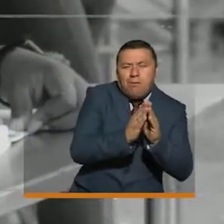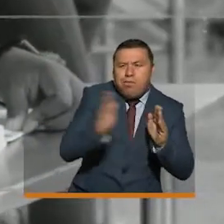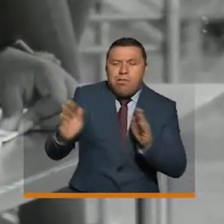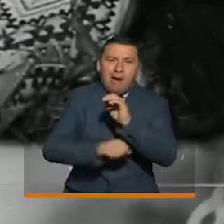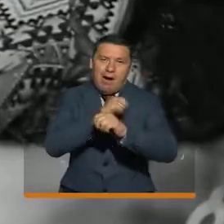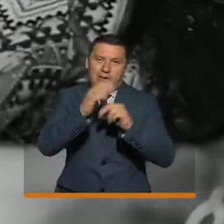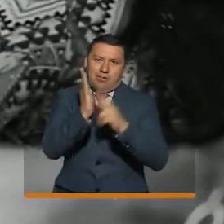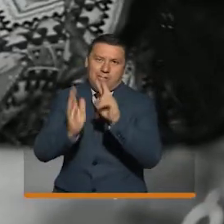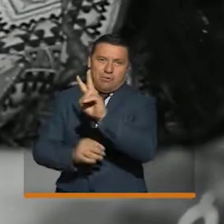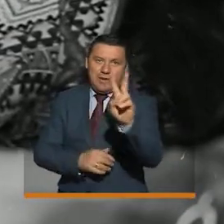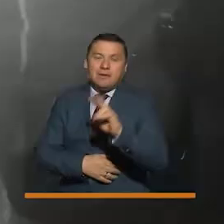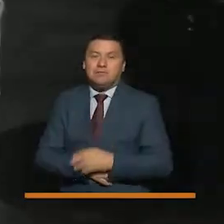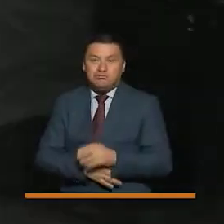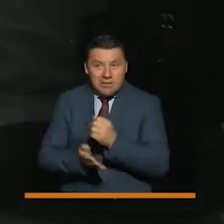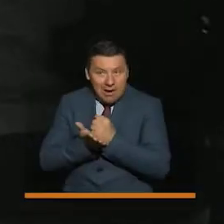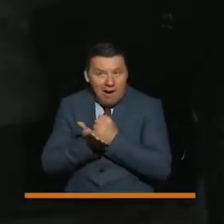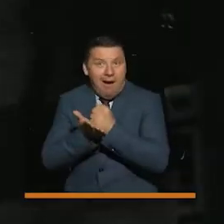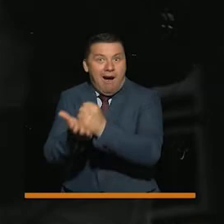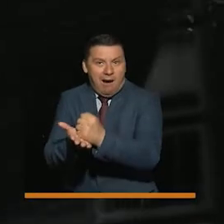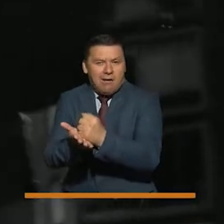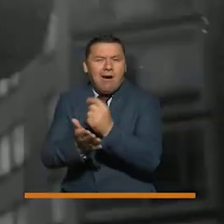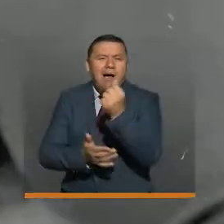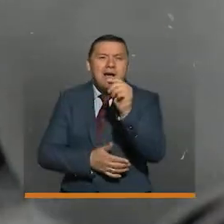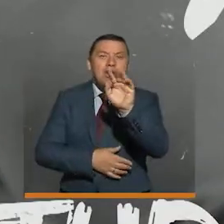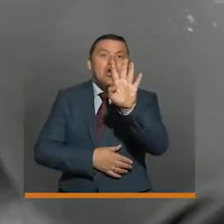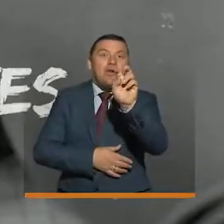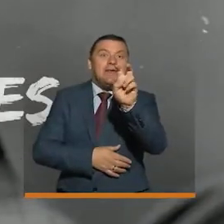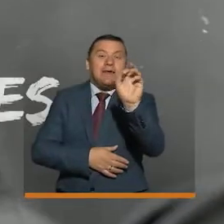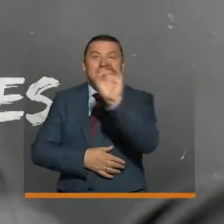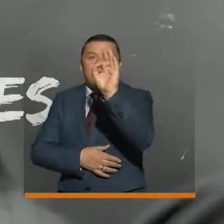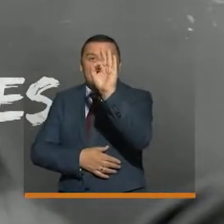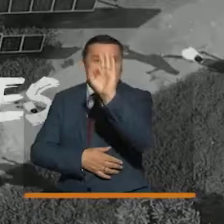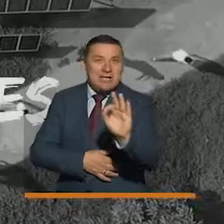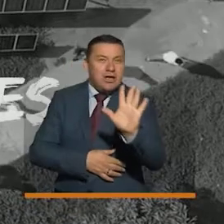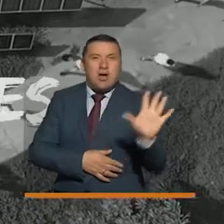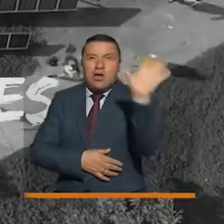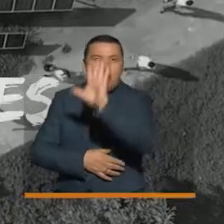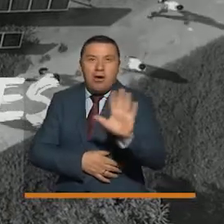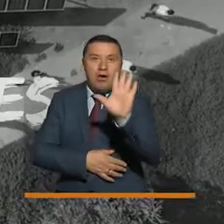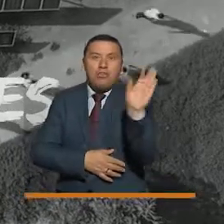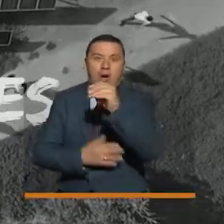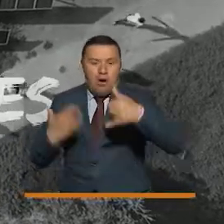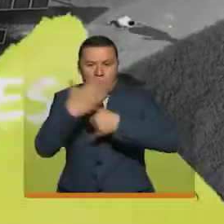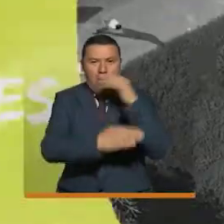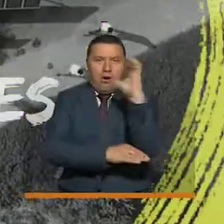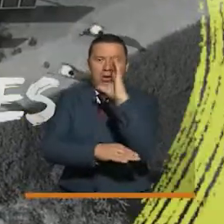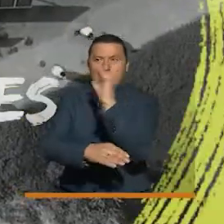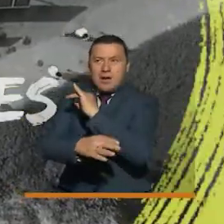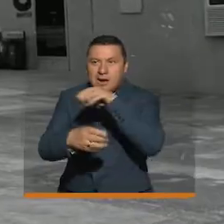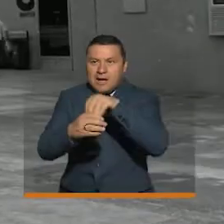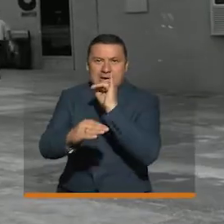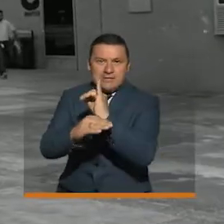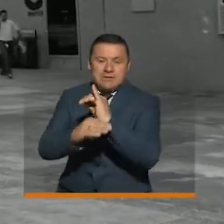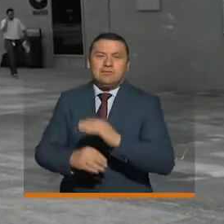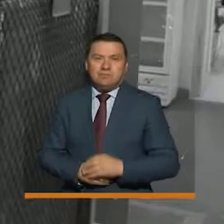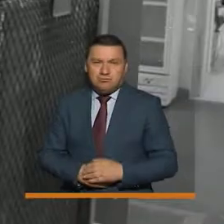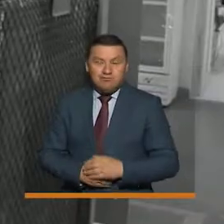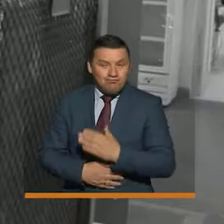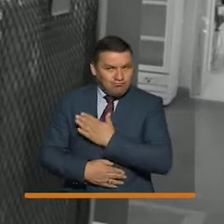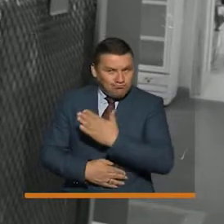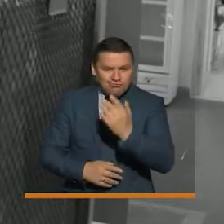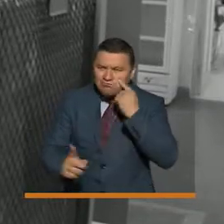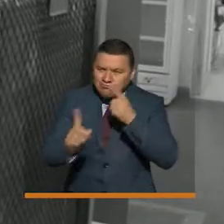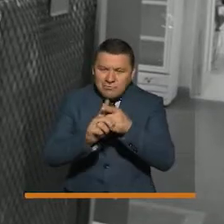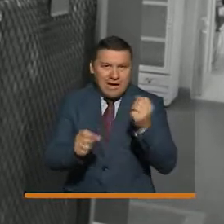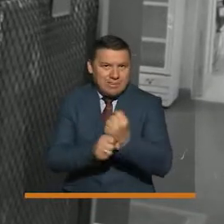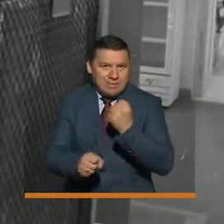año 2022. Una ayuda que cubre al 97% de los estudiantes de estas instituciones. Y